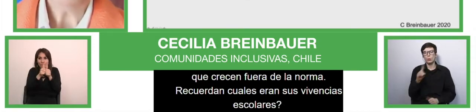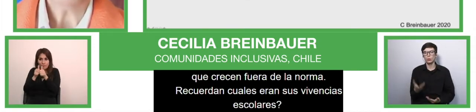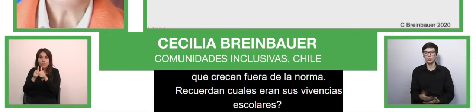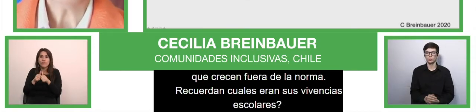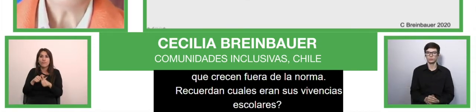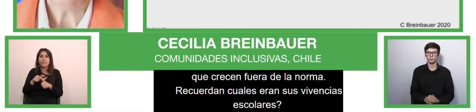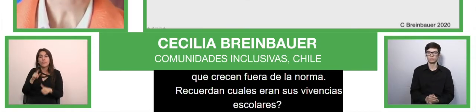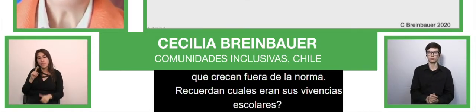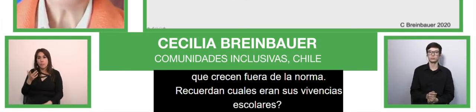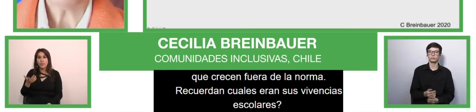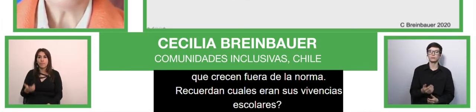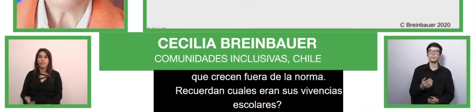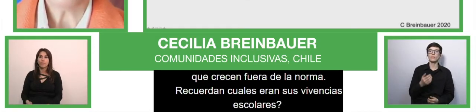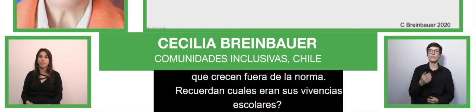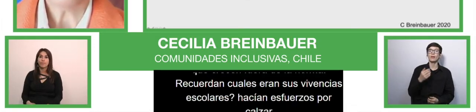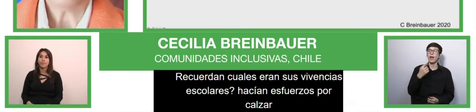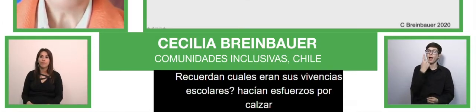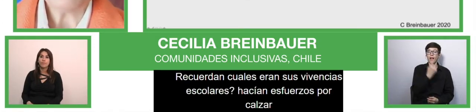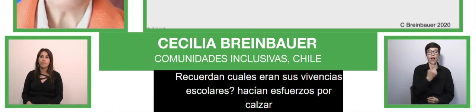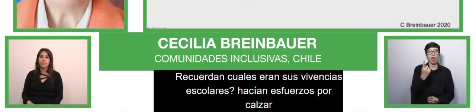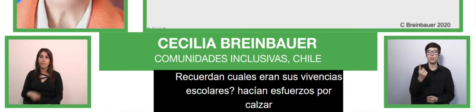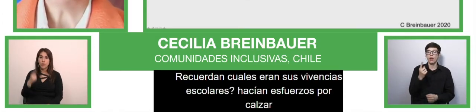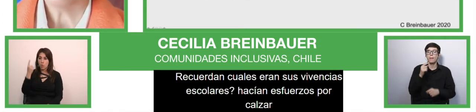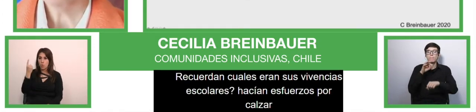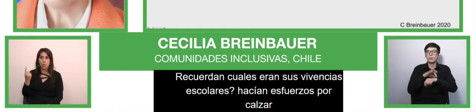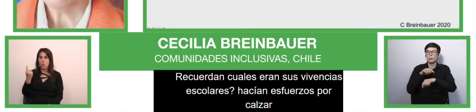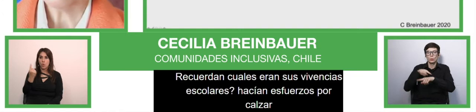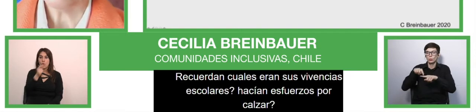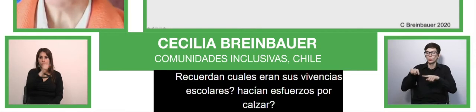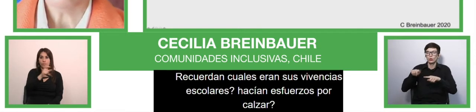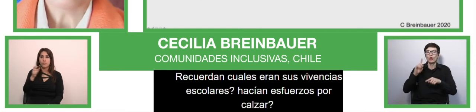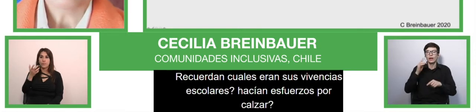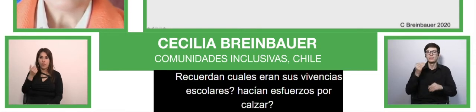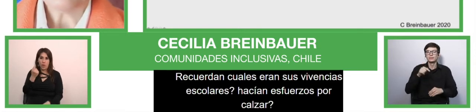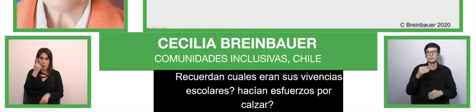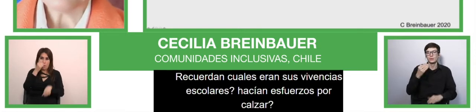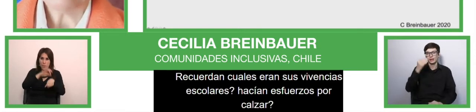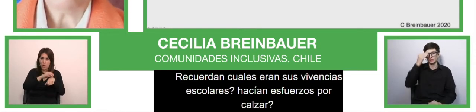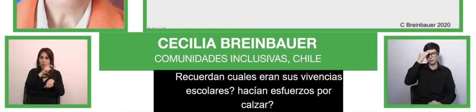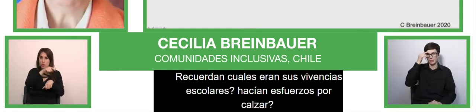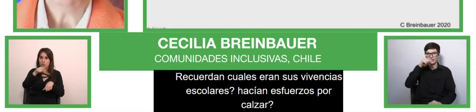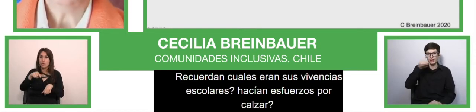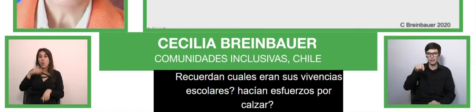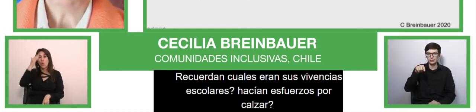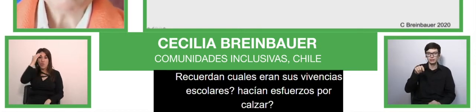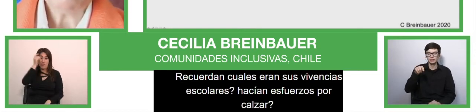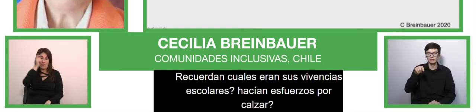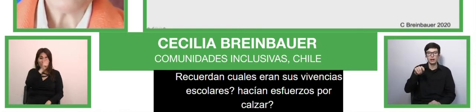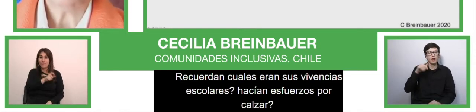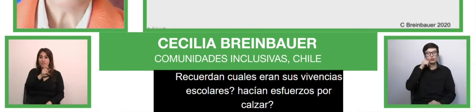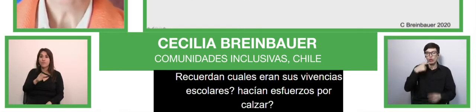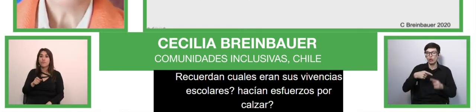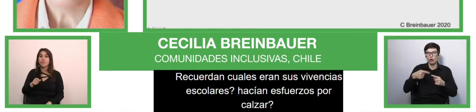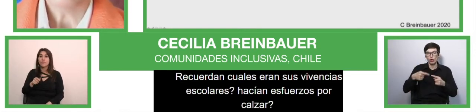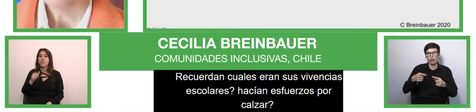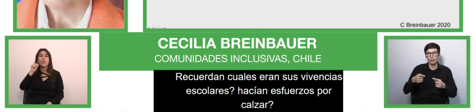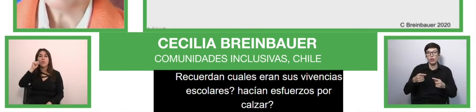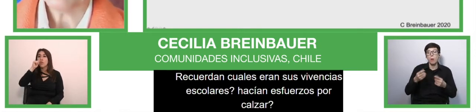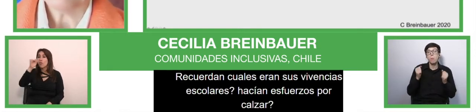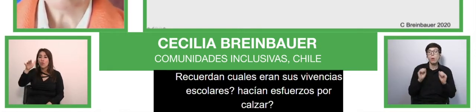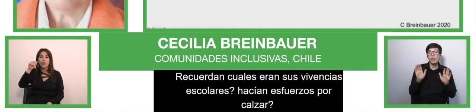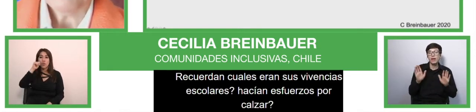cada minuto es una experiencia cotidiana educativa que puede ser agradable memorable